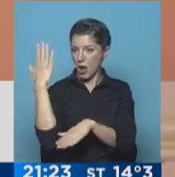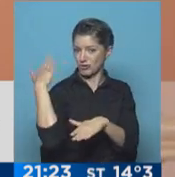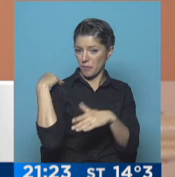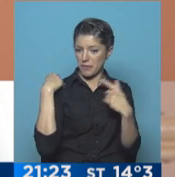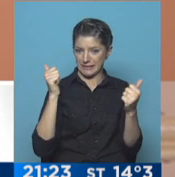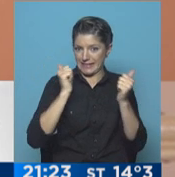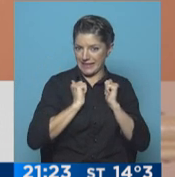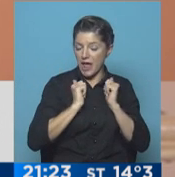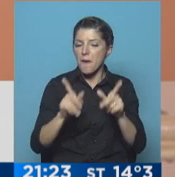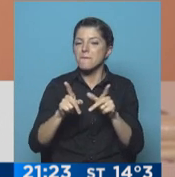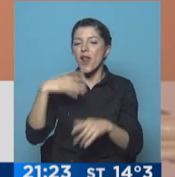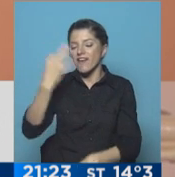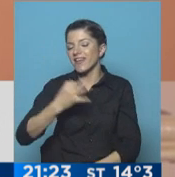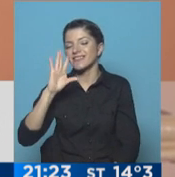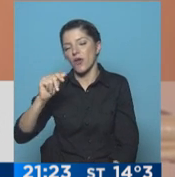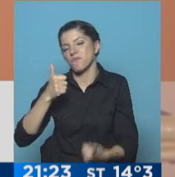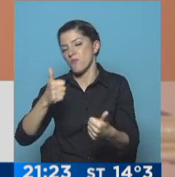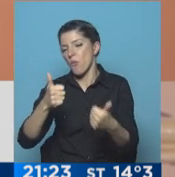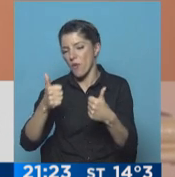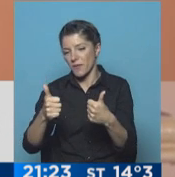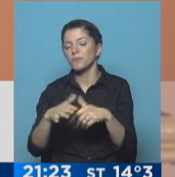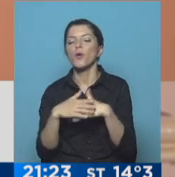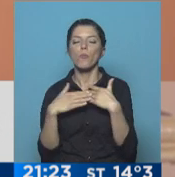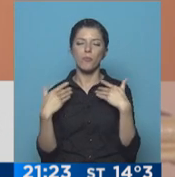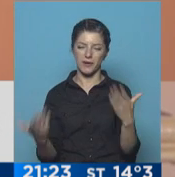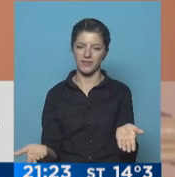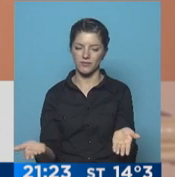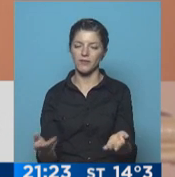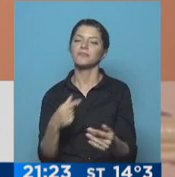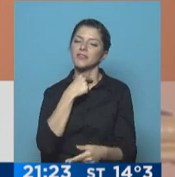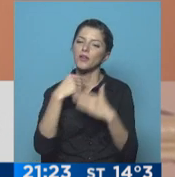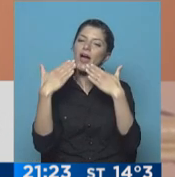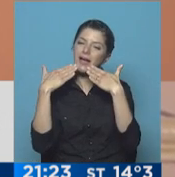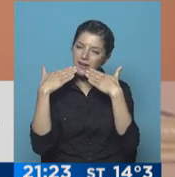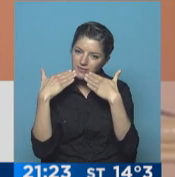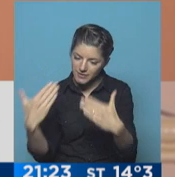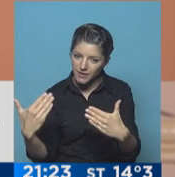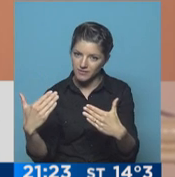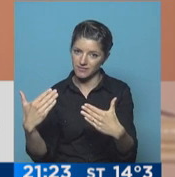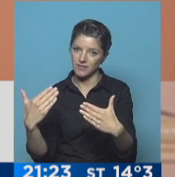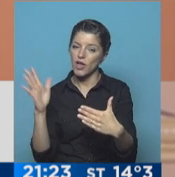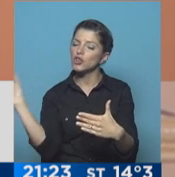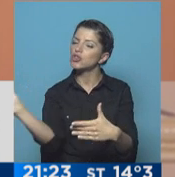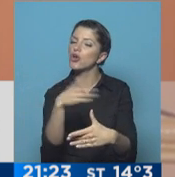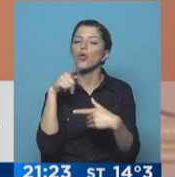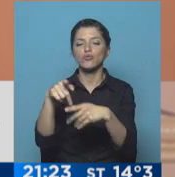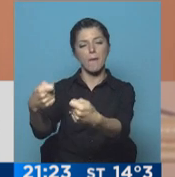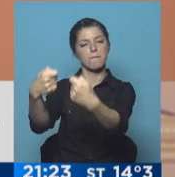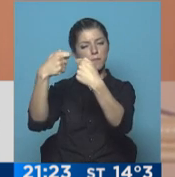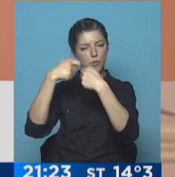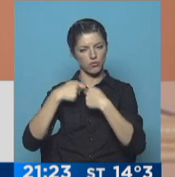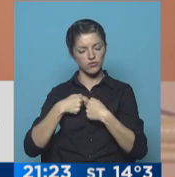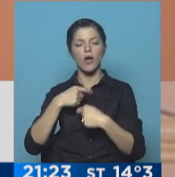son un fenómeno maravilloso. Por eso quiero agradecerles todo este acompañamiento.